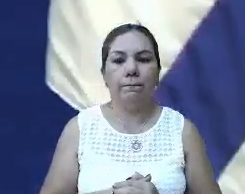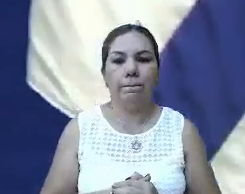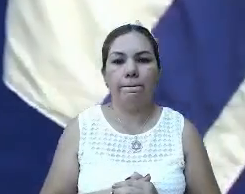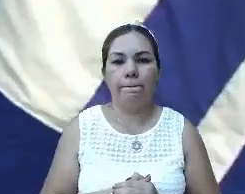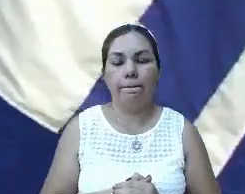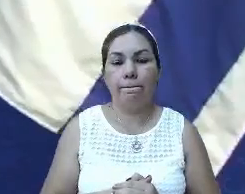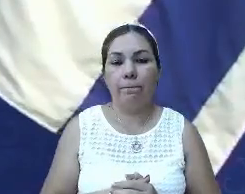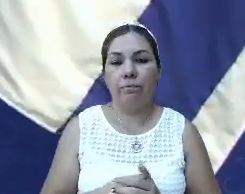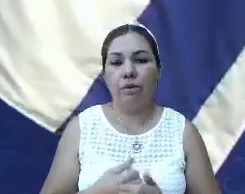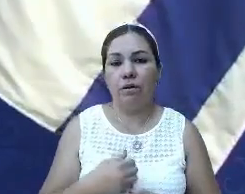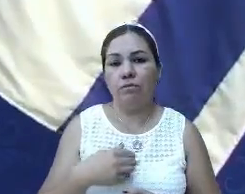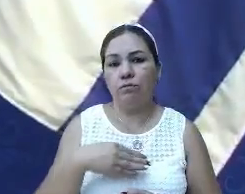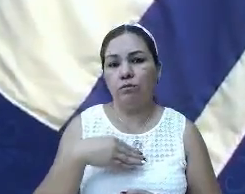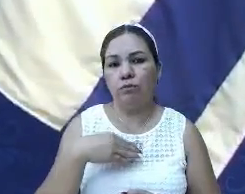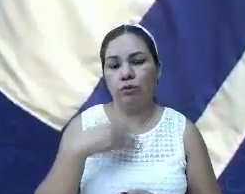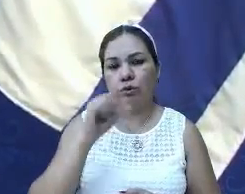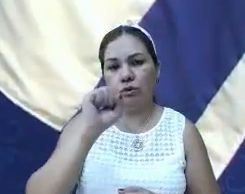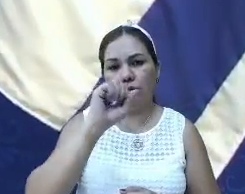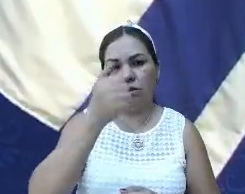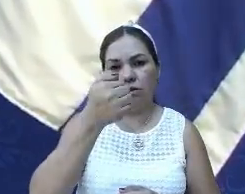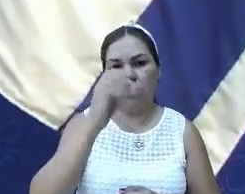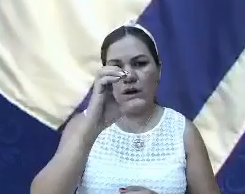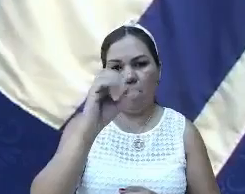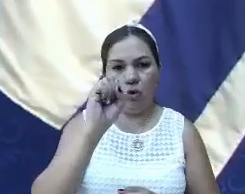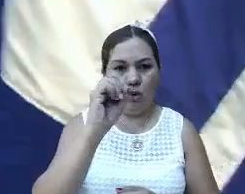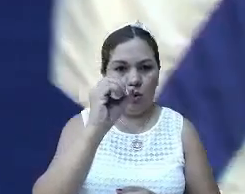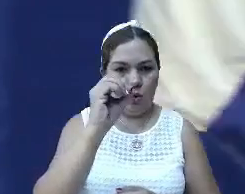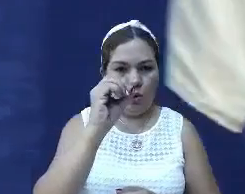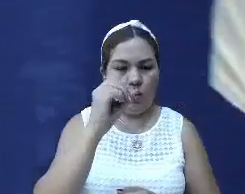Como somos un saco de carne,